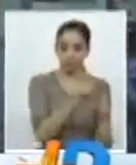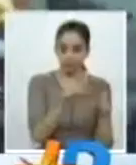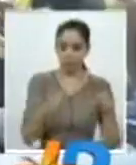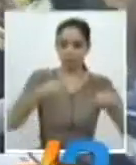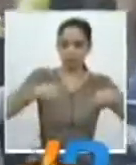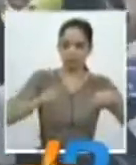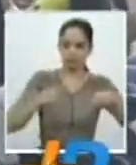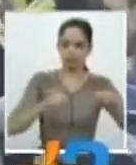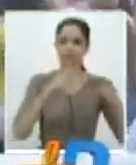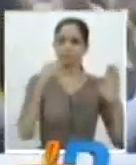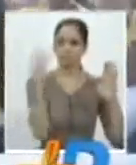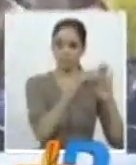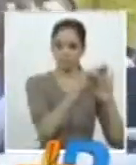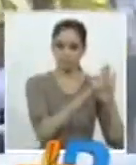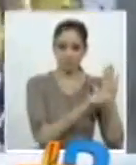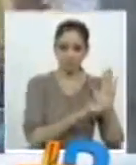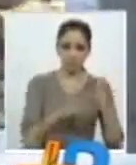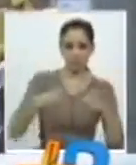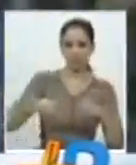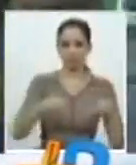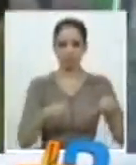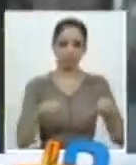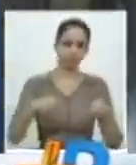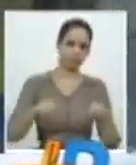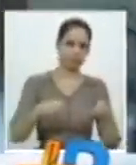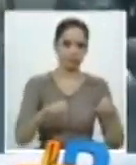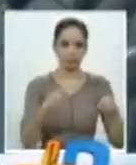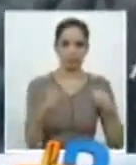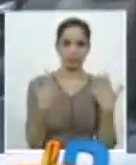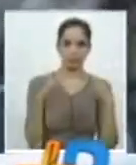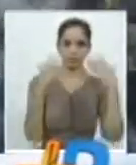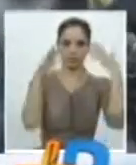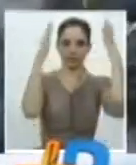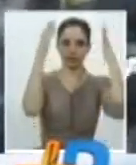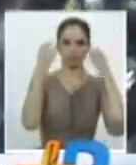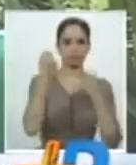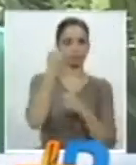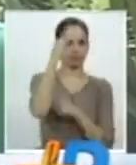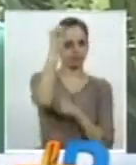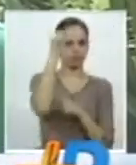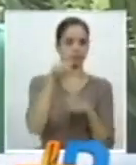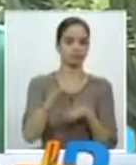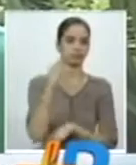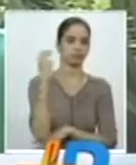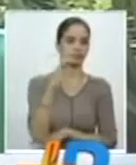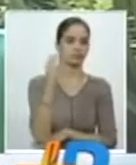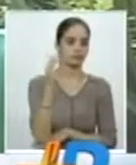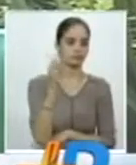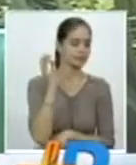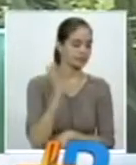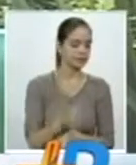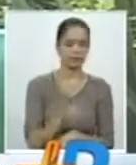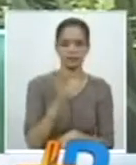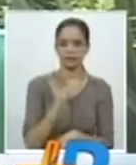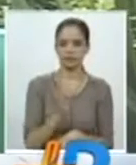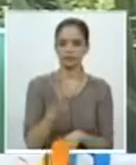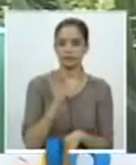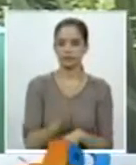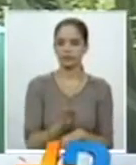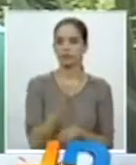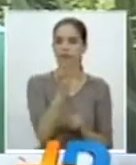que infringieron la restricción de tránsito durante la celebración por el triunfo de la Selección Colombia. Como siempre, habrá quien